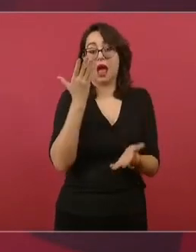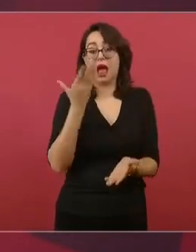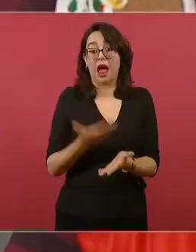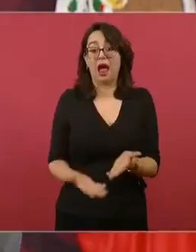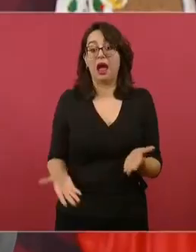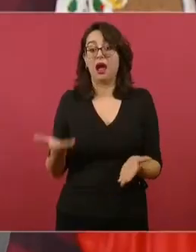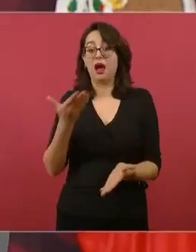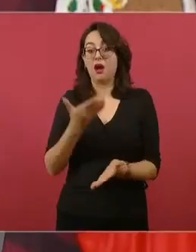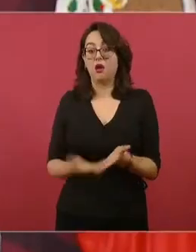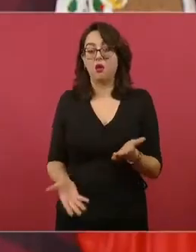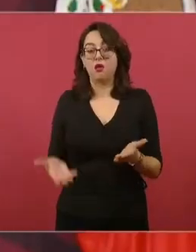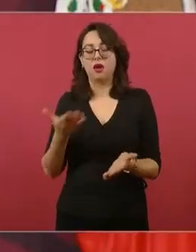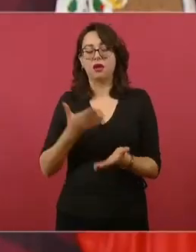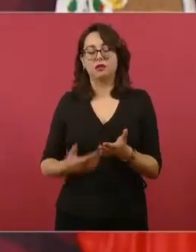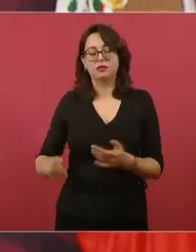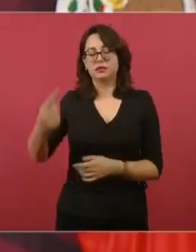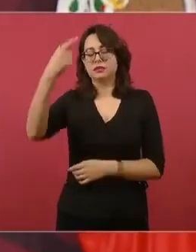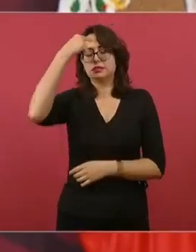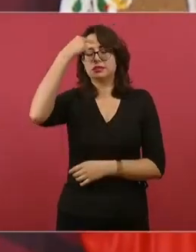el pueblo,